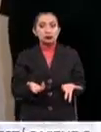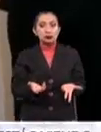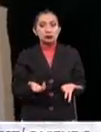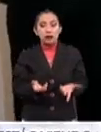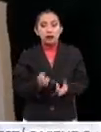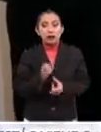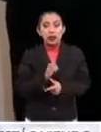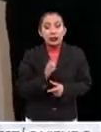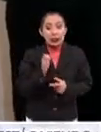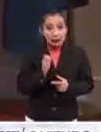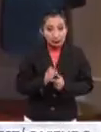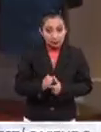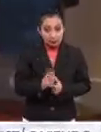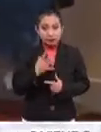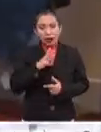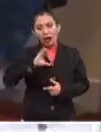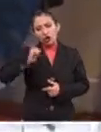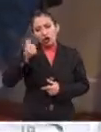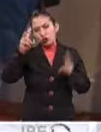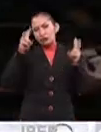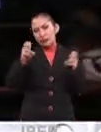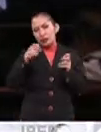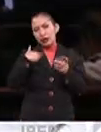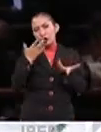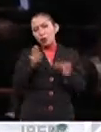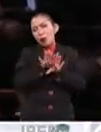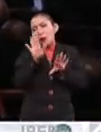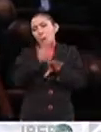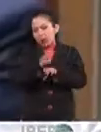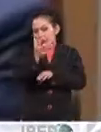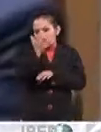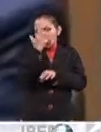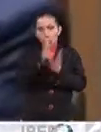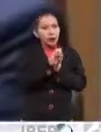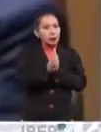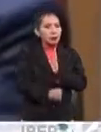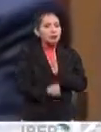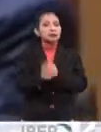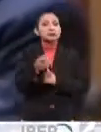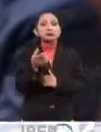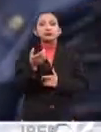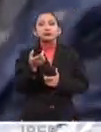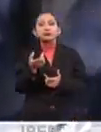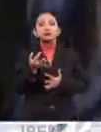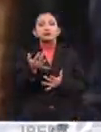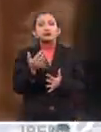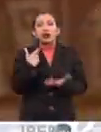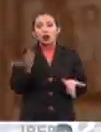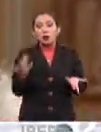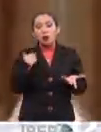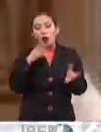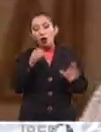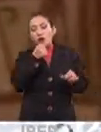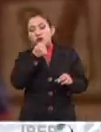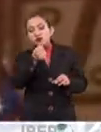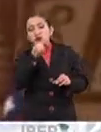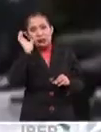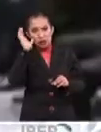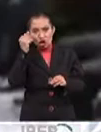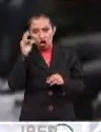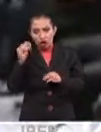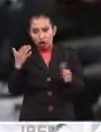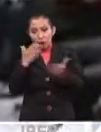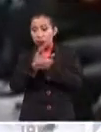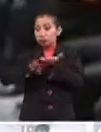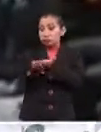Entonces, hay otros temas también un poco ya más serios, como por ejemplo, medios informativos no chinos